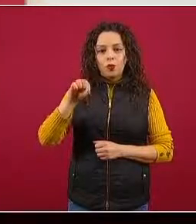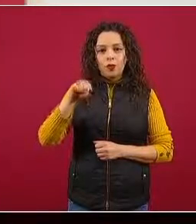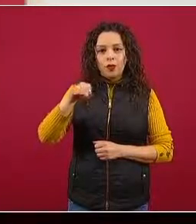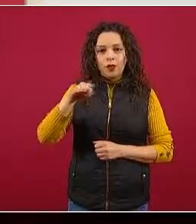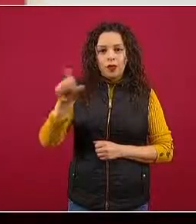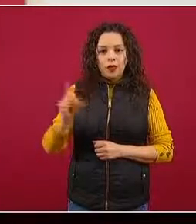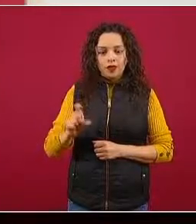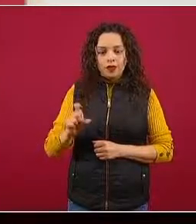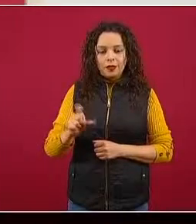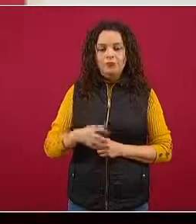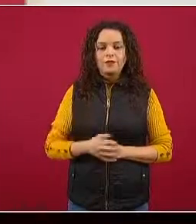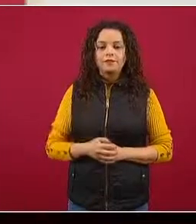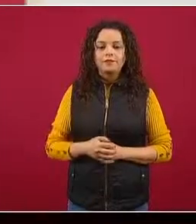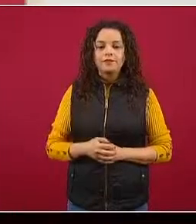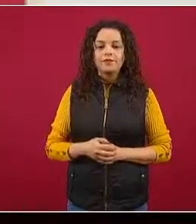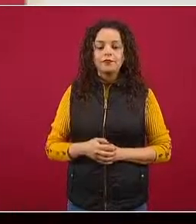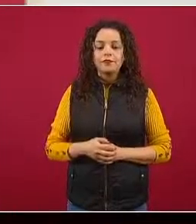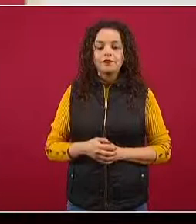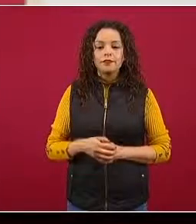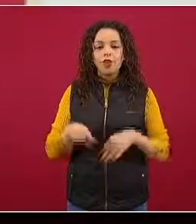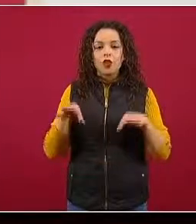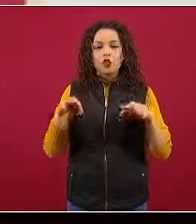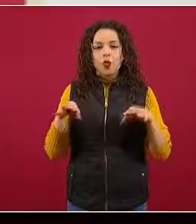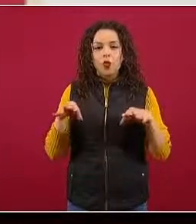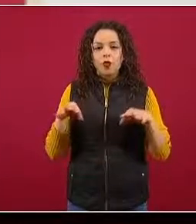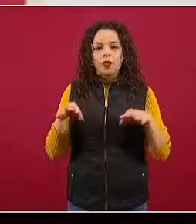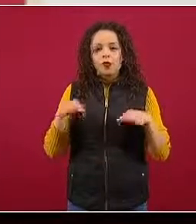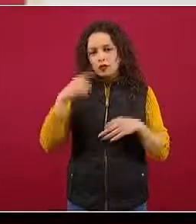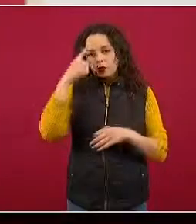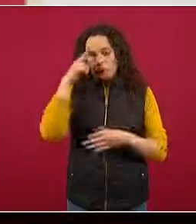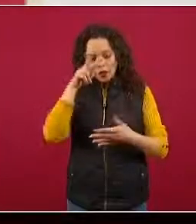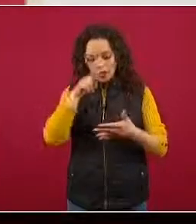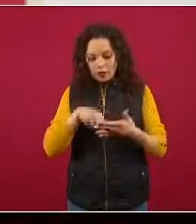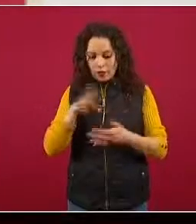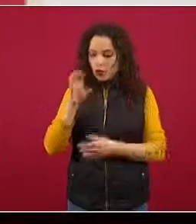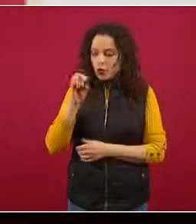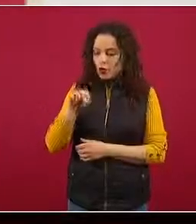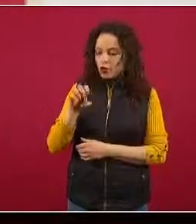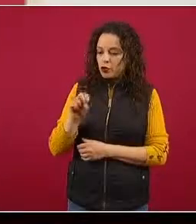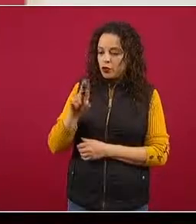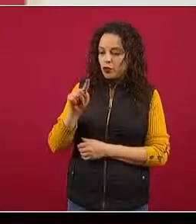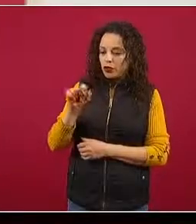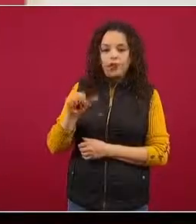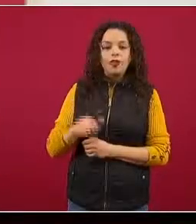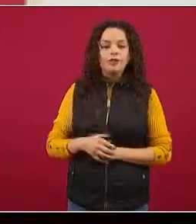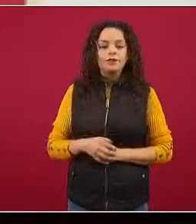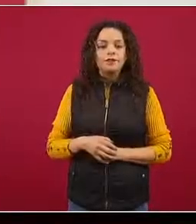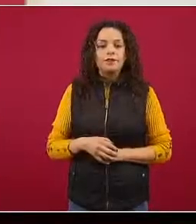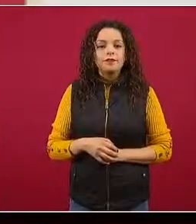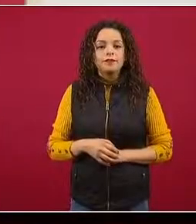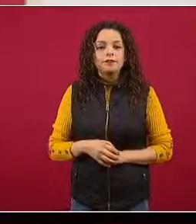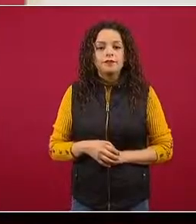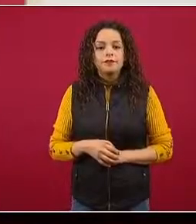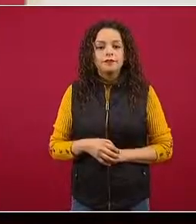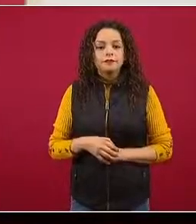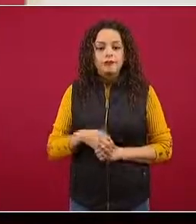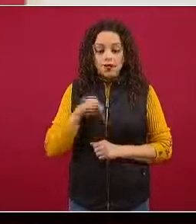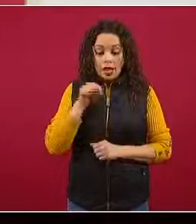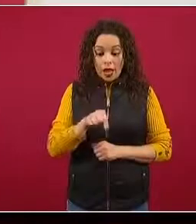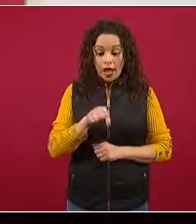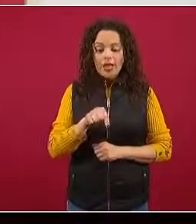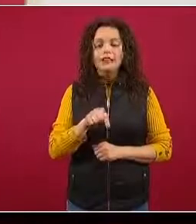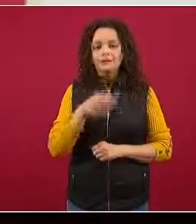personal de salud, documentos de consulta, y por ahí tenemos el